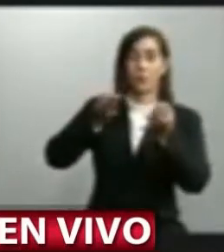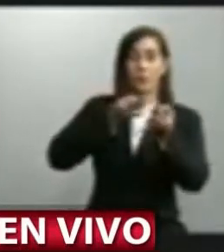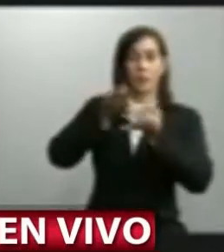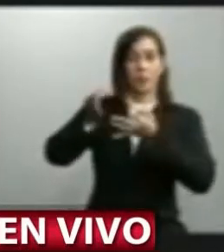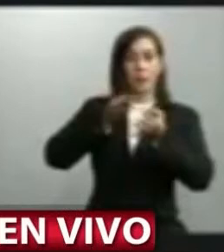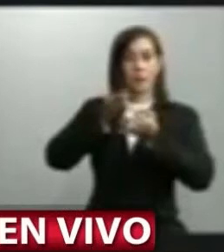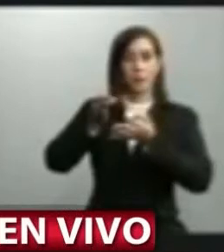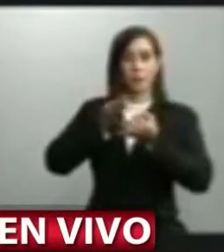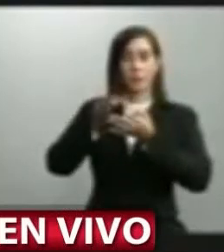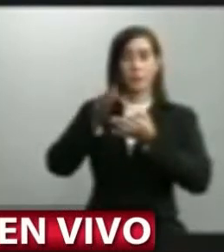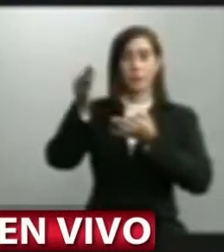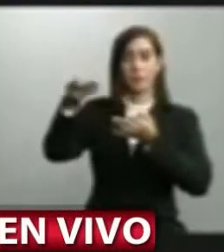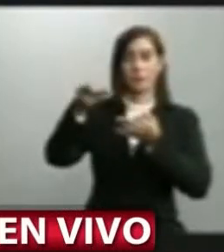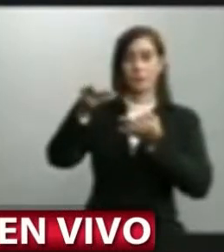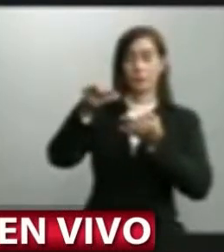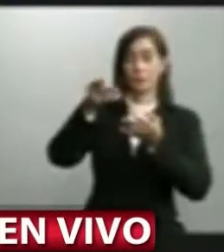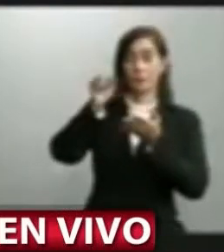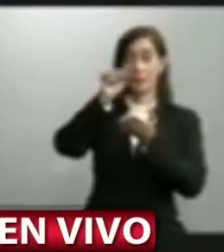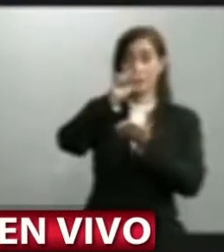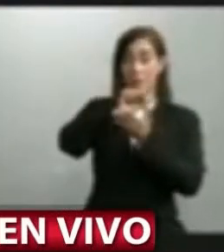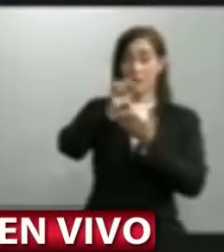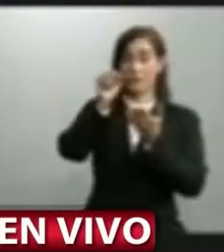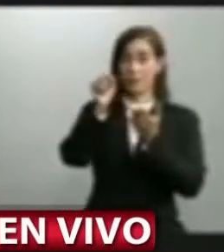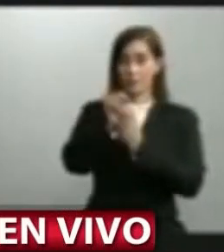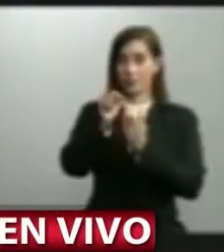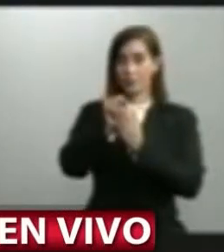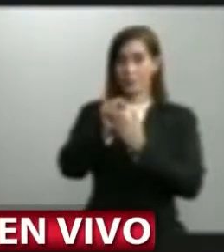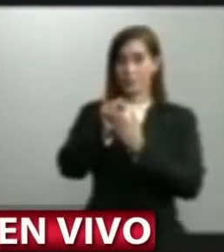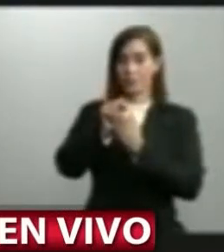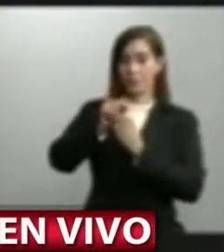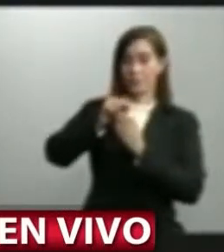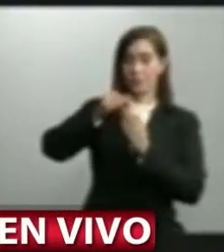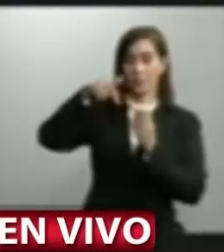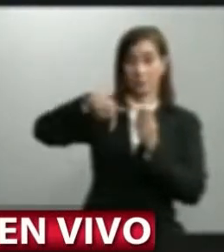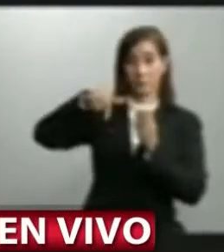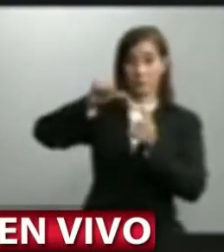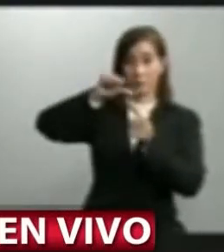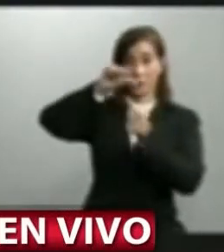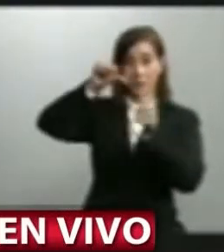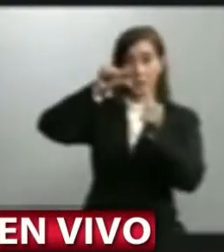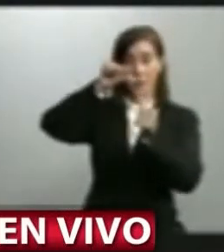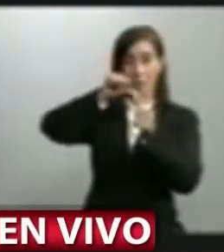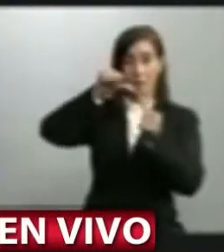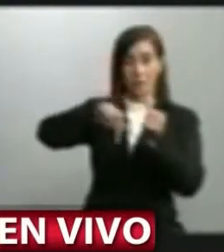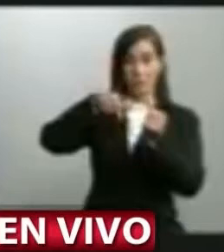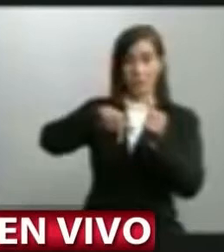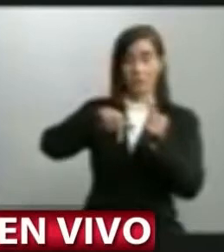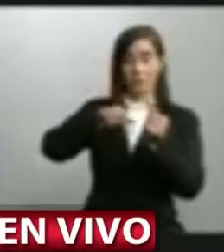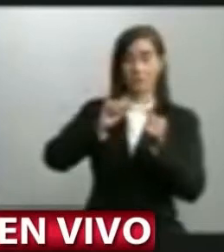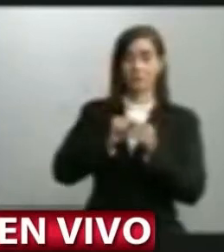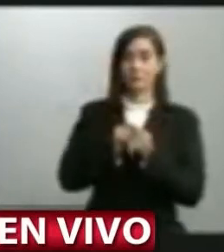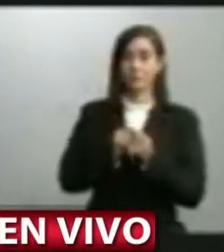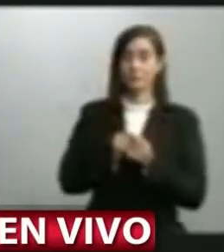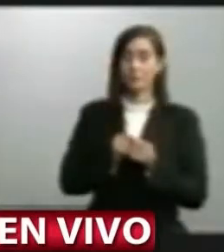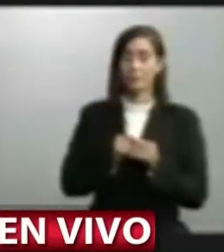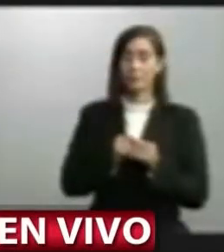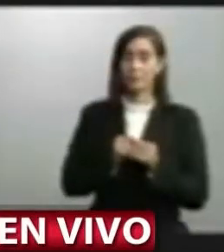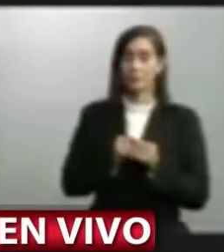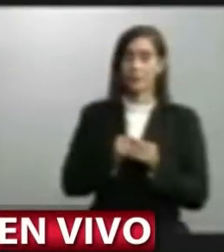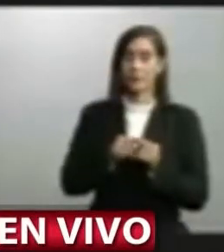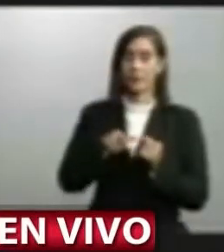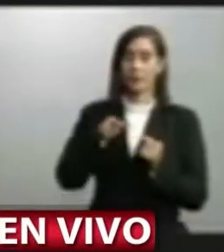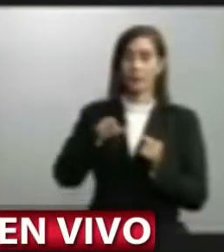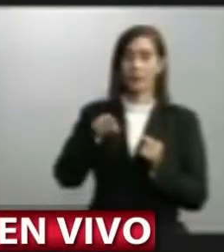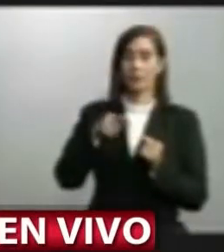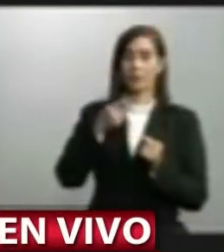Distrito Municipal Los Toros. Eso es en Azua, de donde yo soy oriunda. Tenemos reportados más